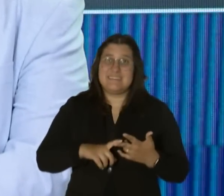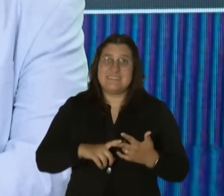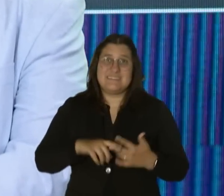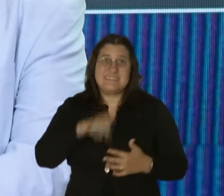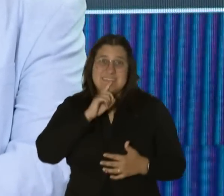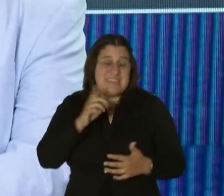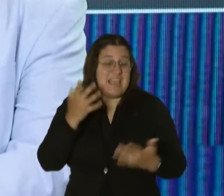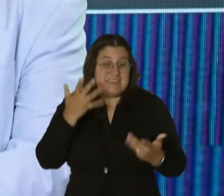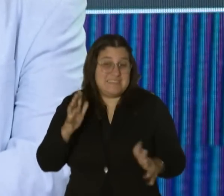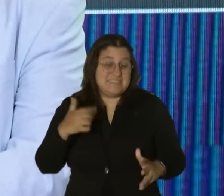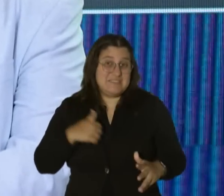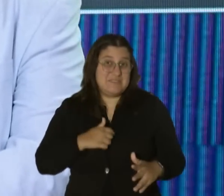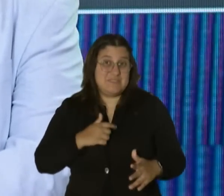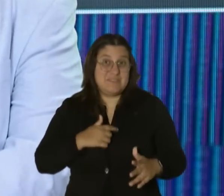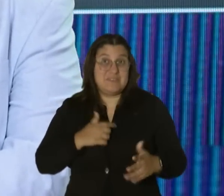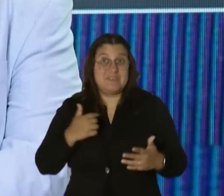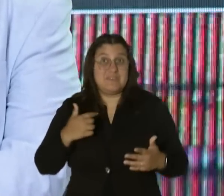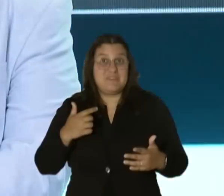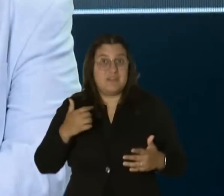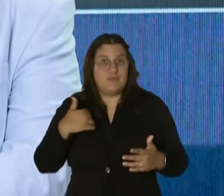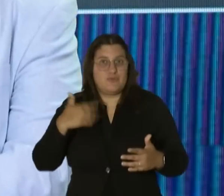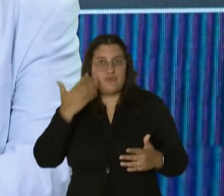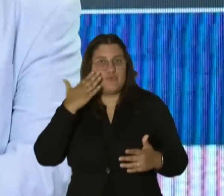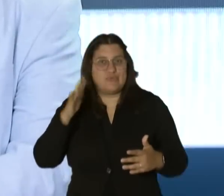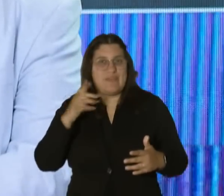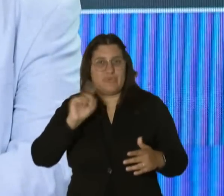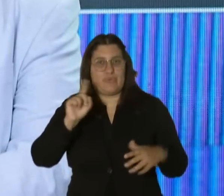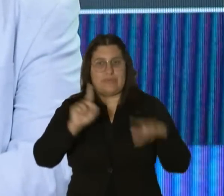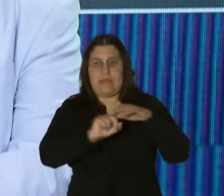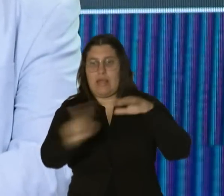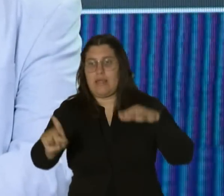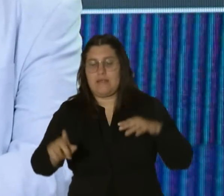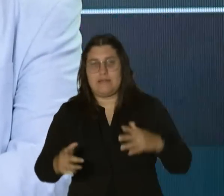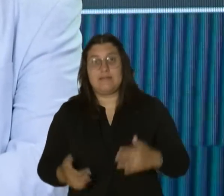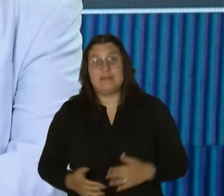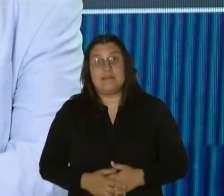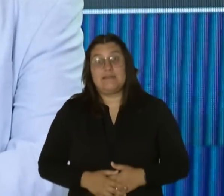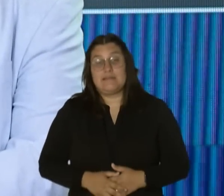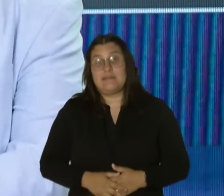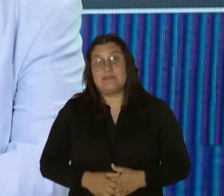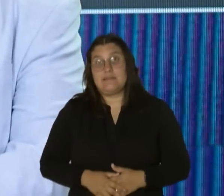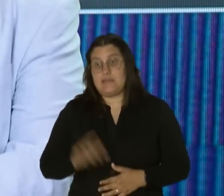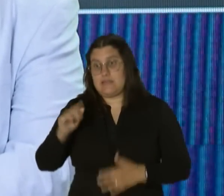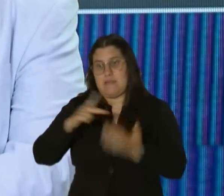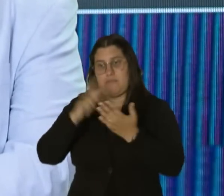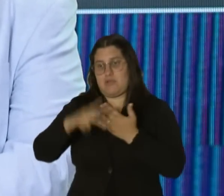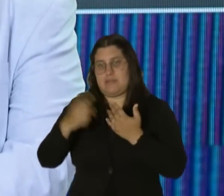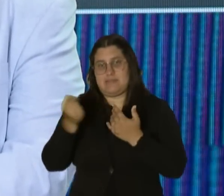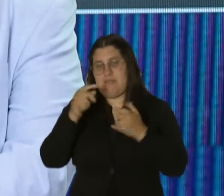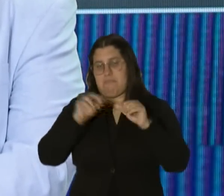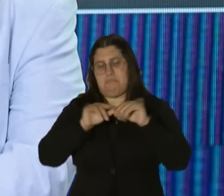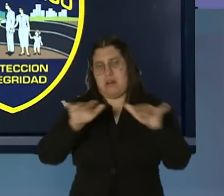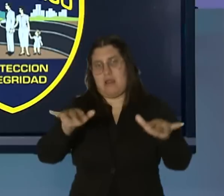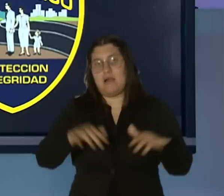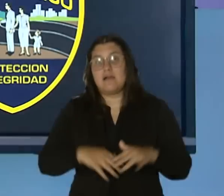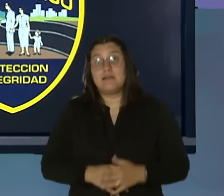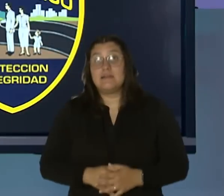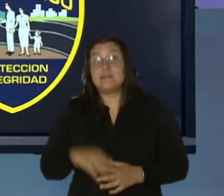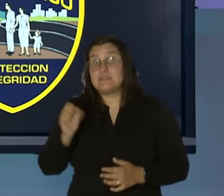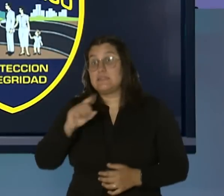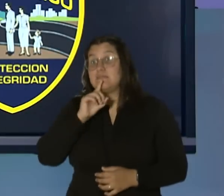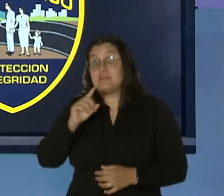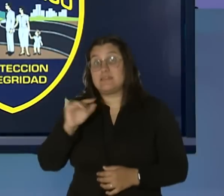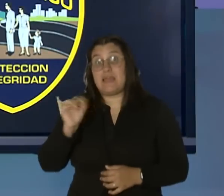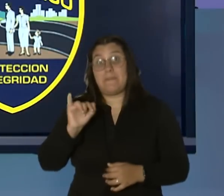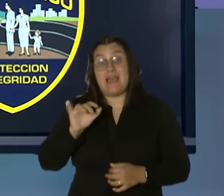Miguel, ya no sabemos, ya ellos no saben ni para dónde tratarse de ir. Teniente. Porque este programa ha sido viral siempre. No, sí, me han escrito hasta